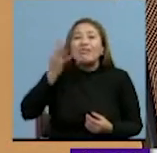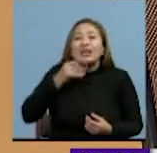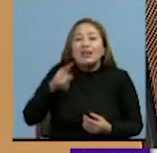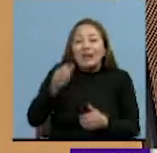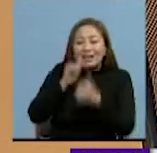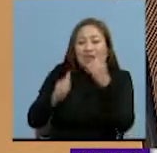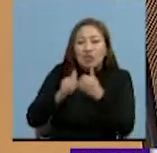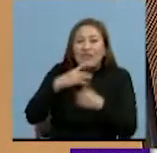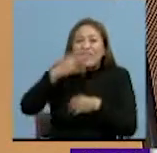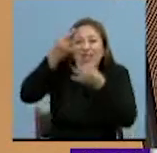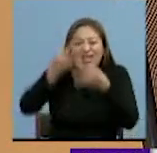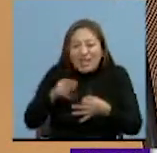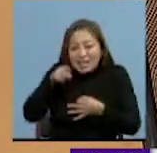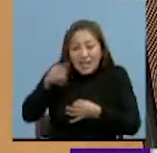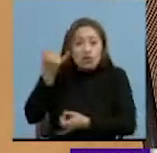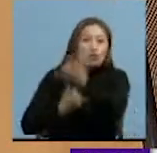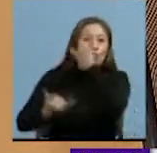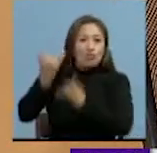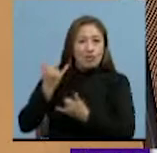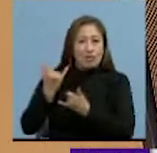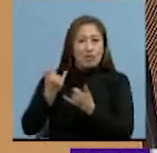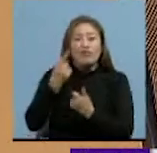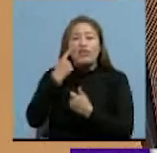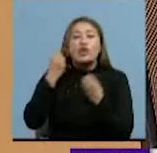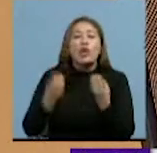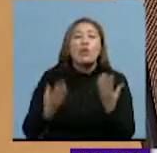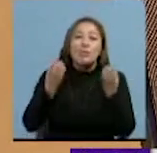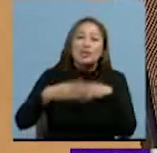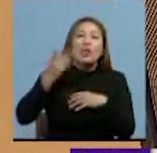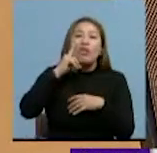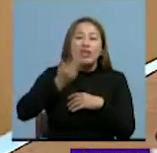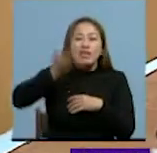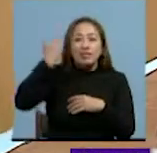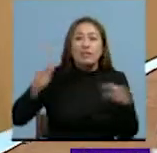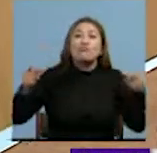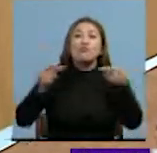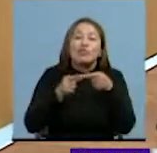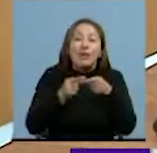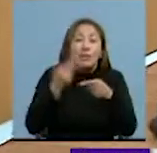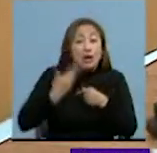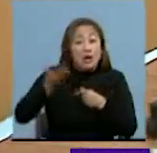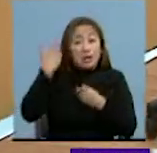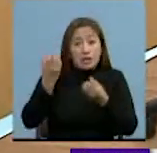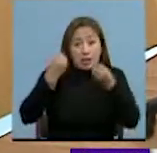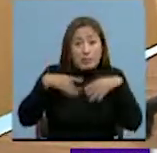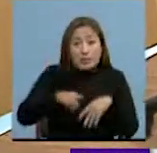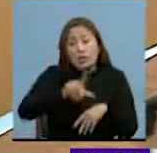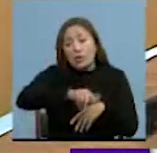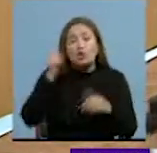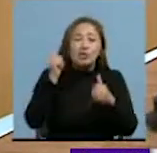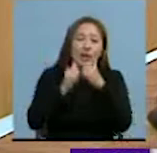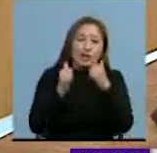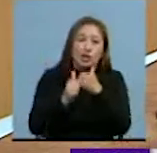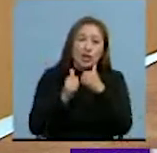la historia real contada en primera persona. ¿Cómo comenzamos el día de ayer el programa? El día de ayer comenzamos con otra historia que está